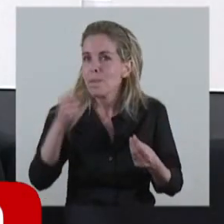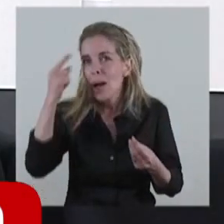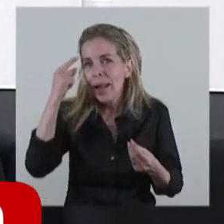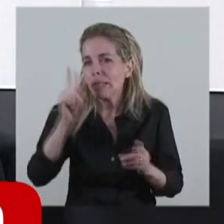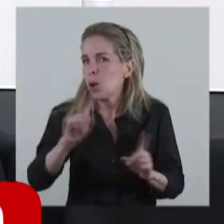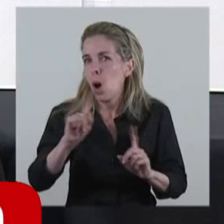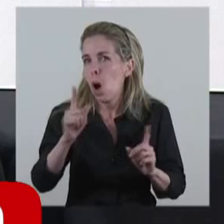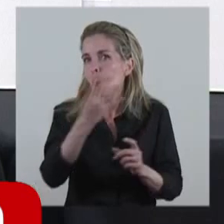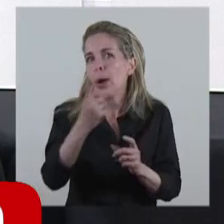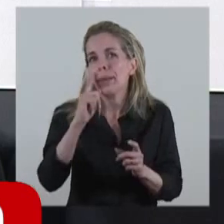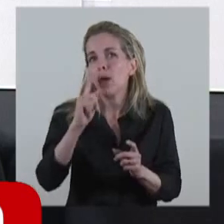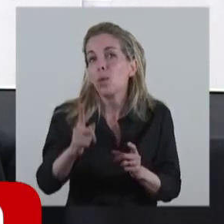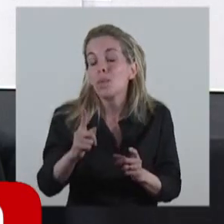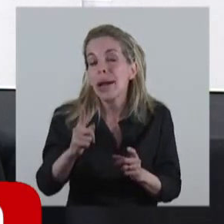los